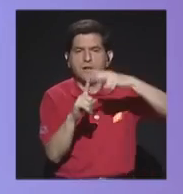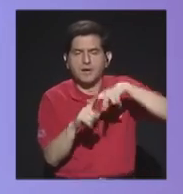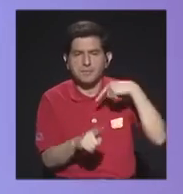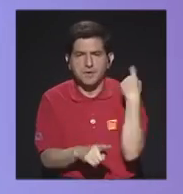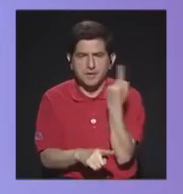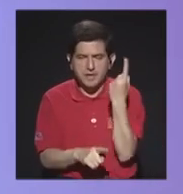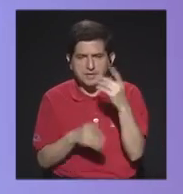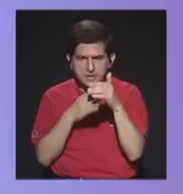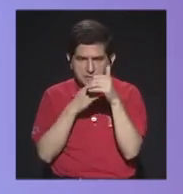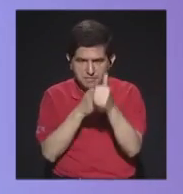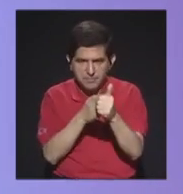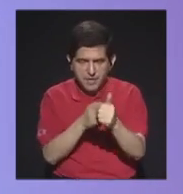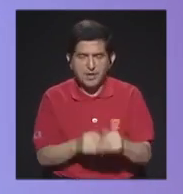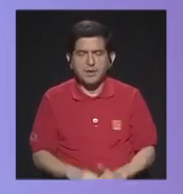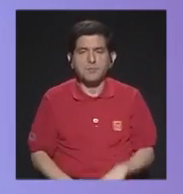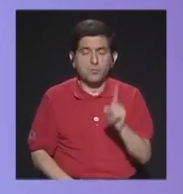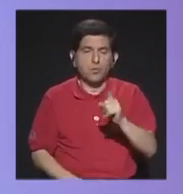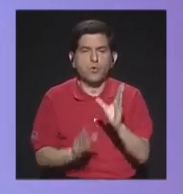siempre encabezado por el foro